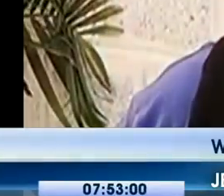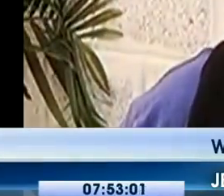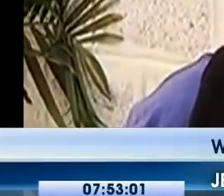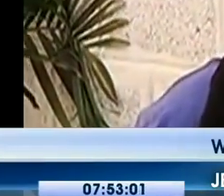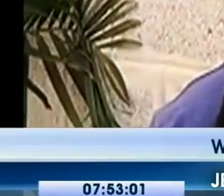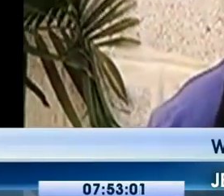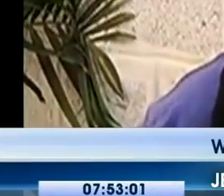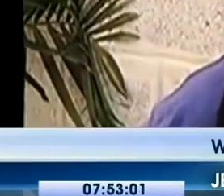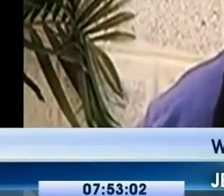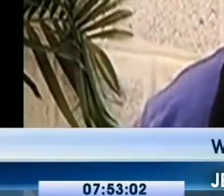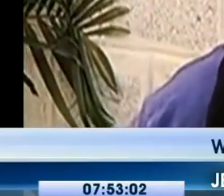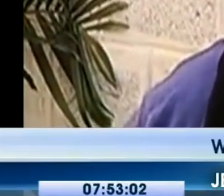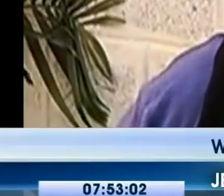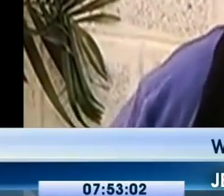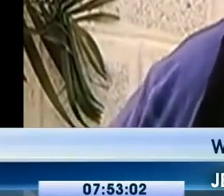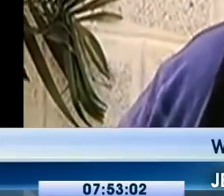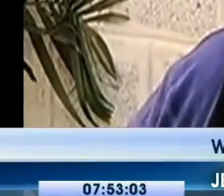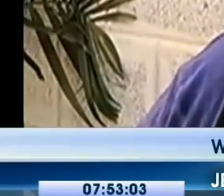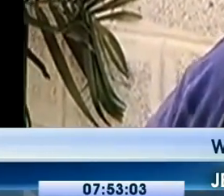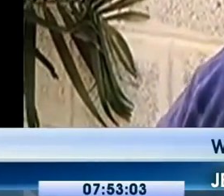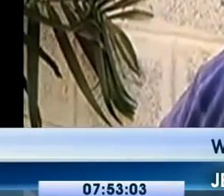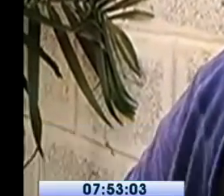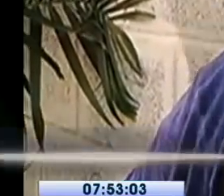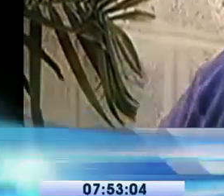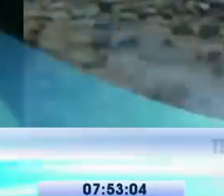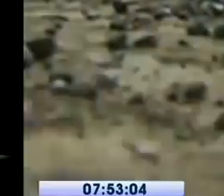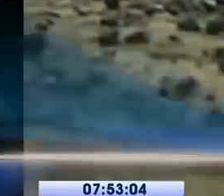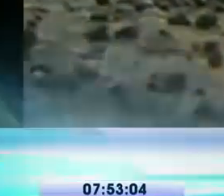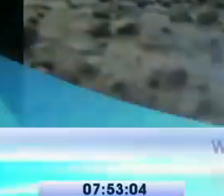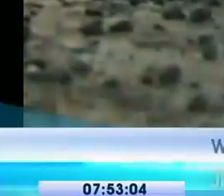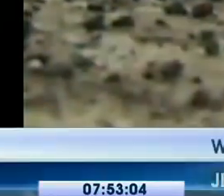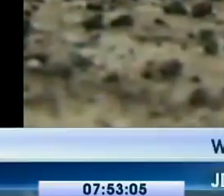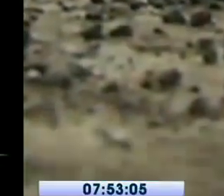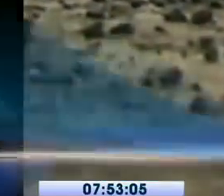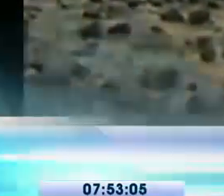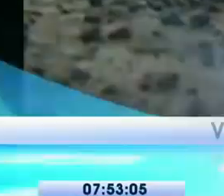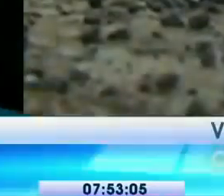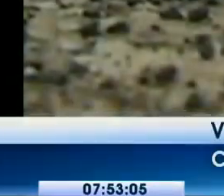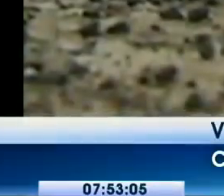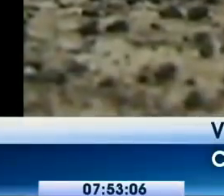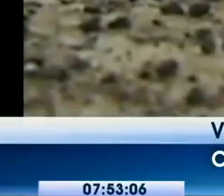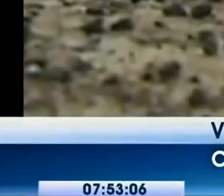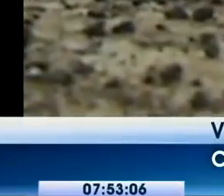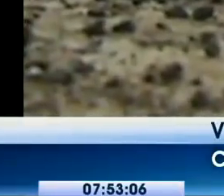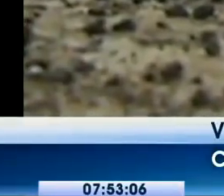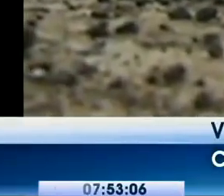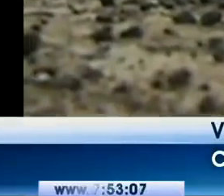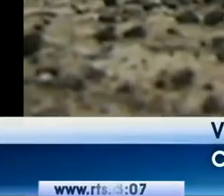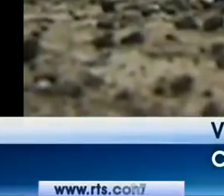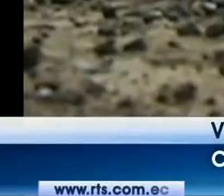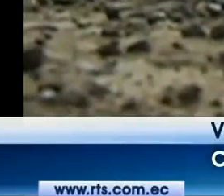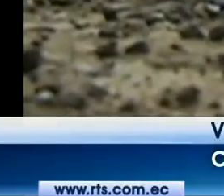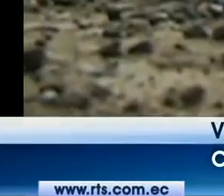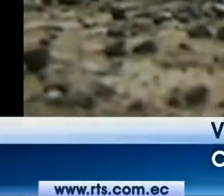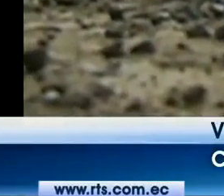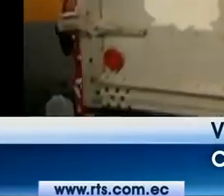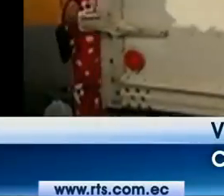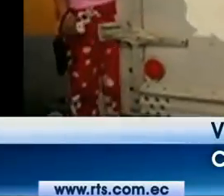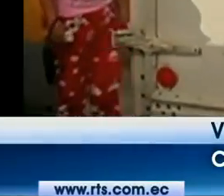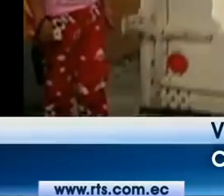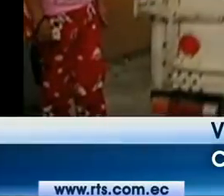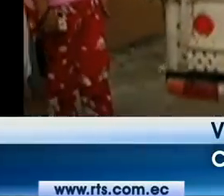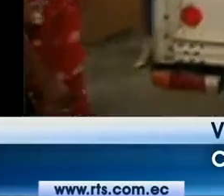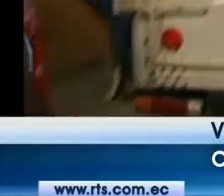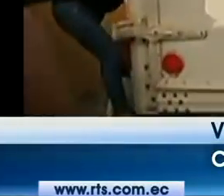ver cómo también está el piso de la esa, porque no tenemos que saber bien. Con el pasar de los minutos trasladaron el cuerpo hasta el edificio de